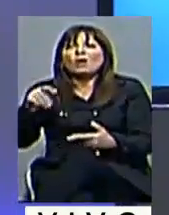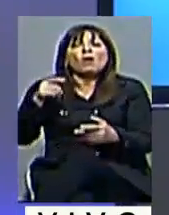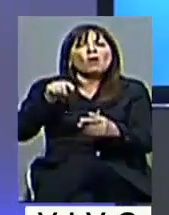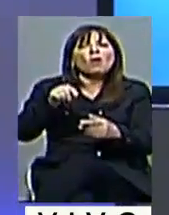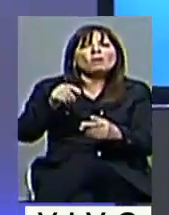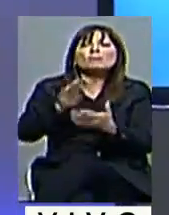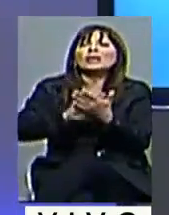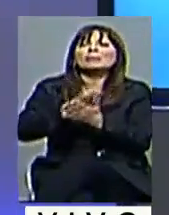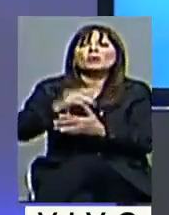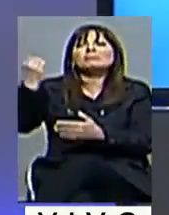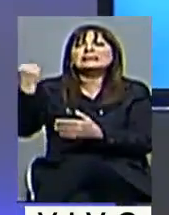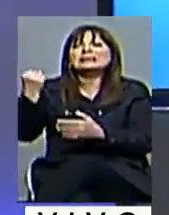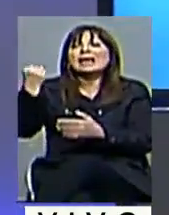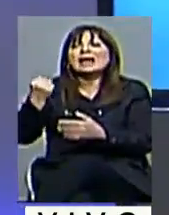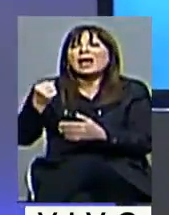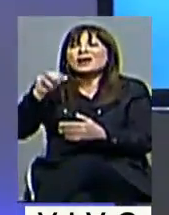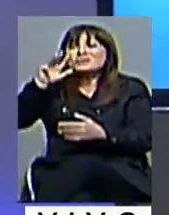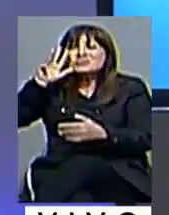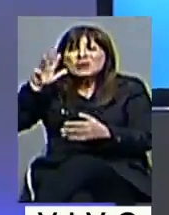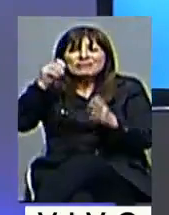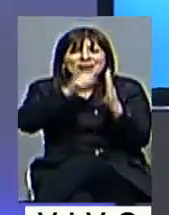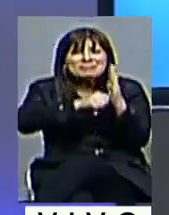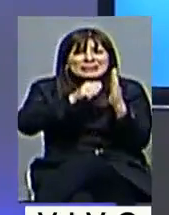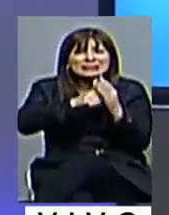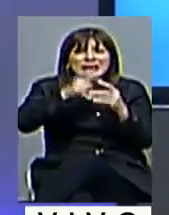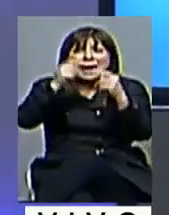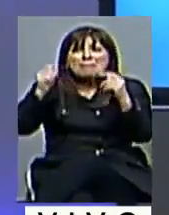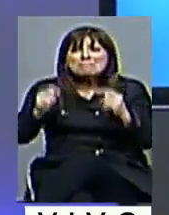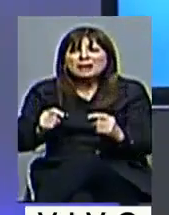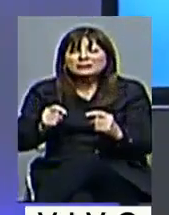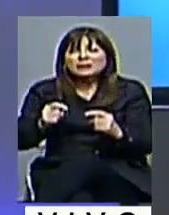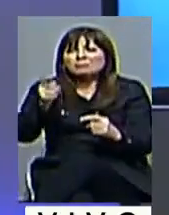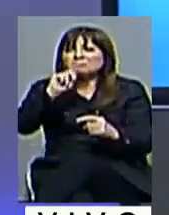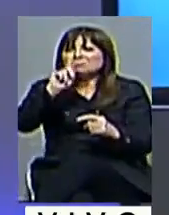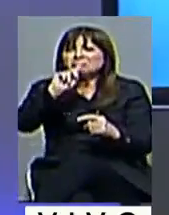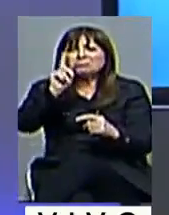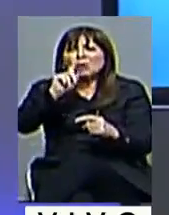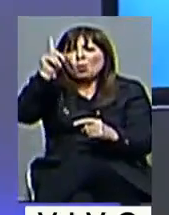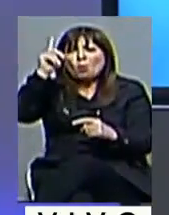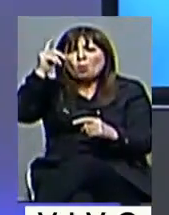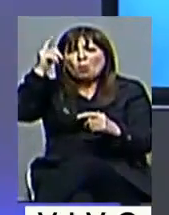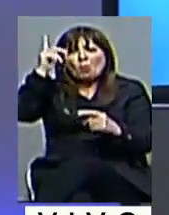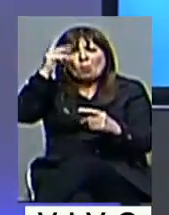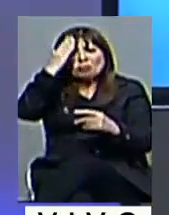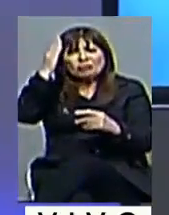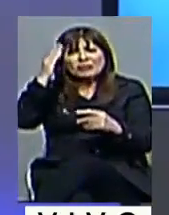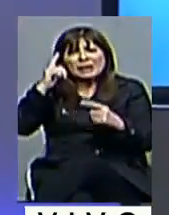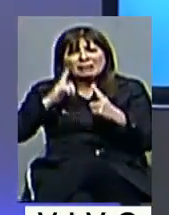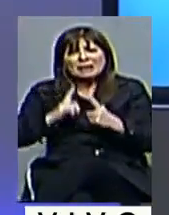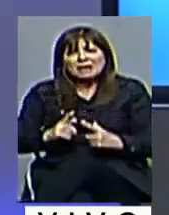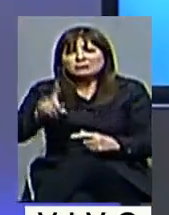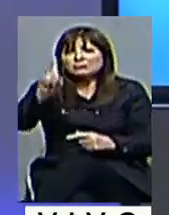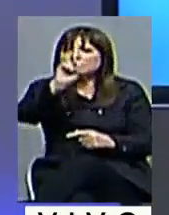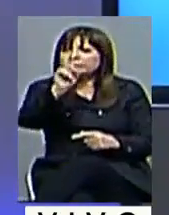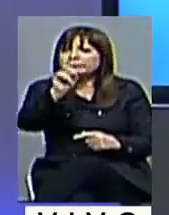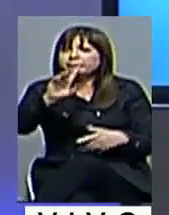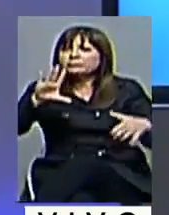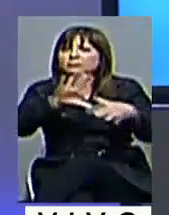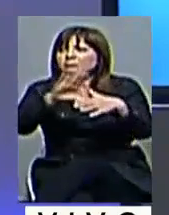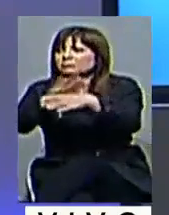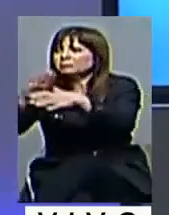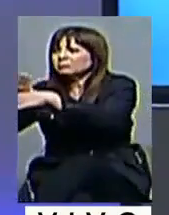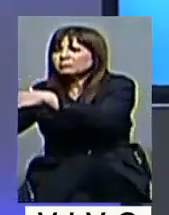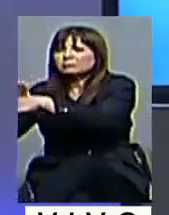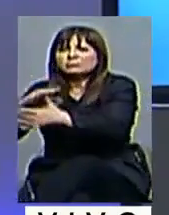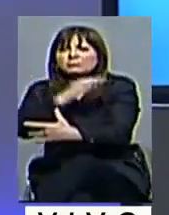9, Piñera tuvo 9 meses de campaña, y en vez de tomarse un día, se está reuniendo con cada uno de los ministros, viendo las finanzas públicas,